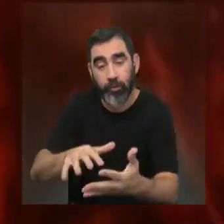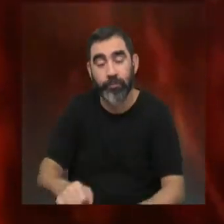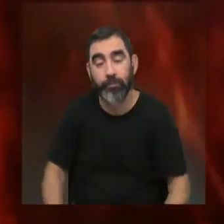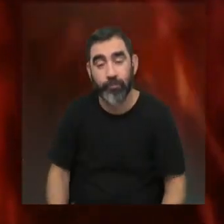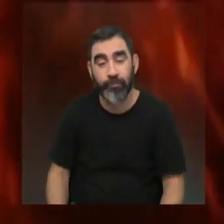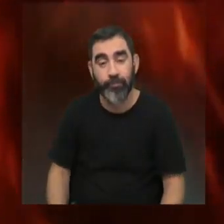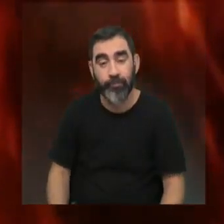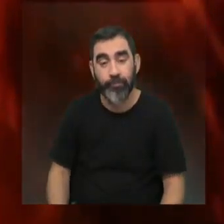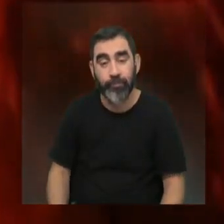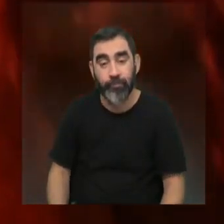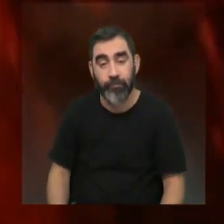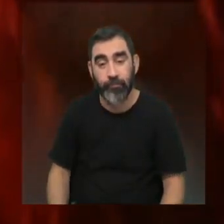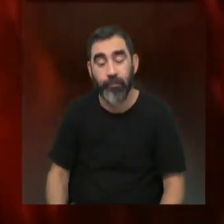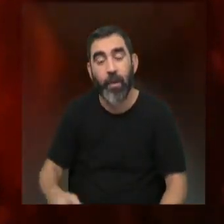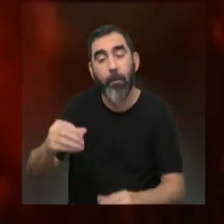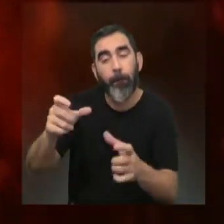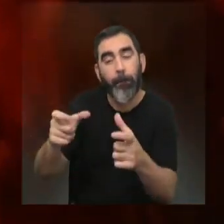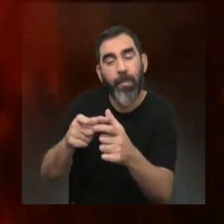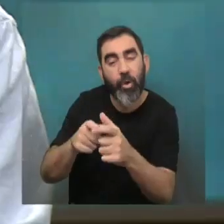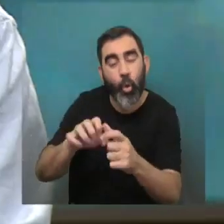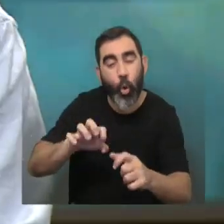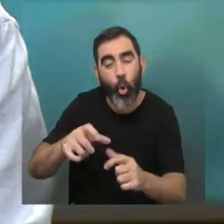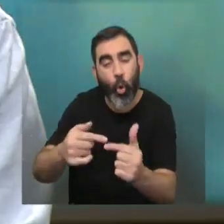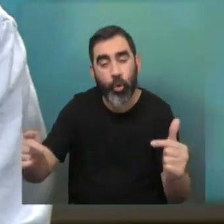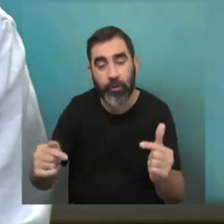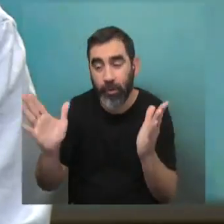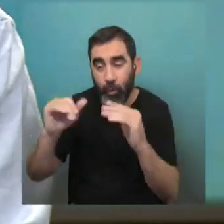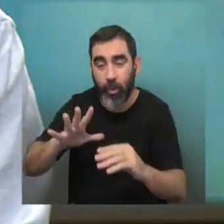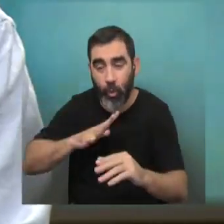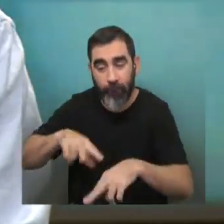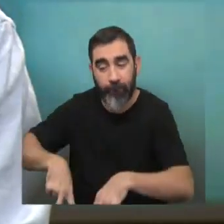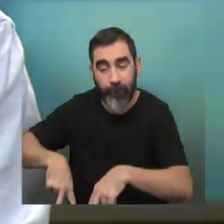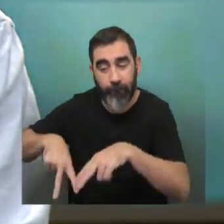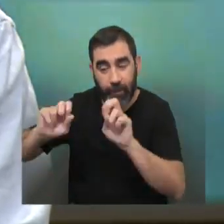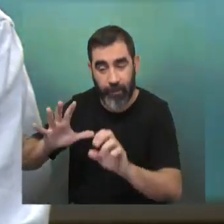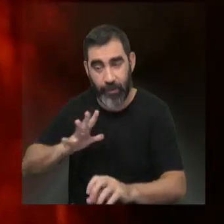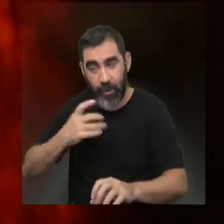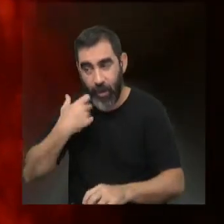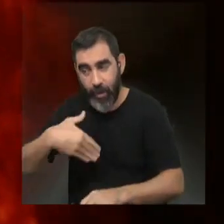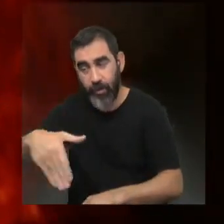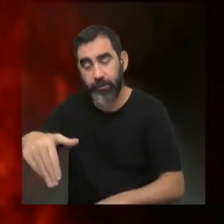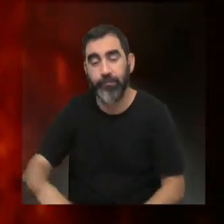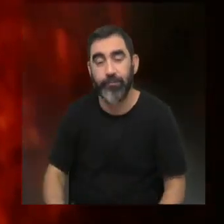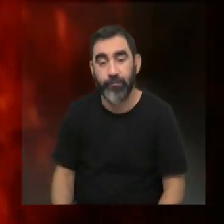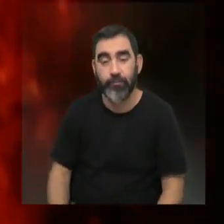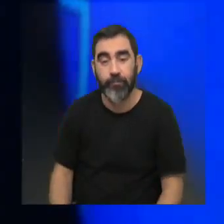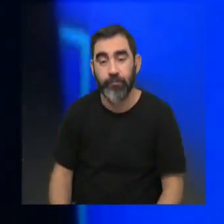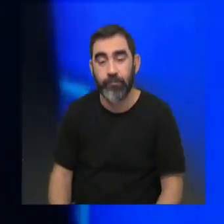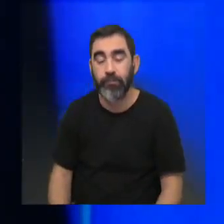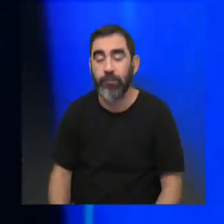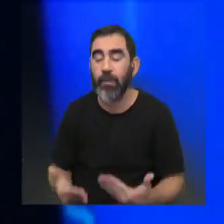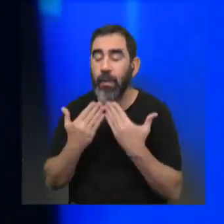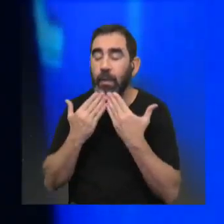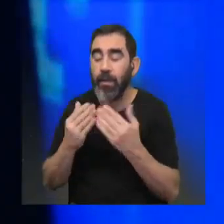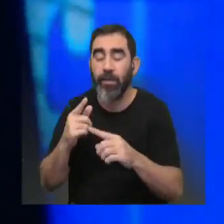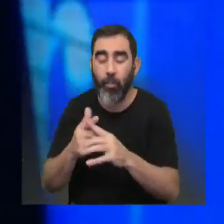otra parte, ¿no? De microorganismos y especies animales. Que eso no hemos podido indagar todavía. Es para otra investigación y para otra charla. Luis López Marsico, muchas